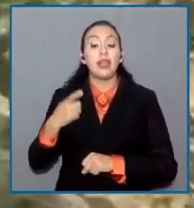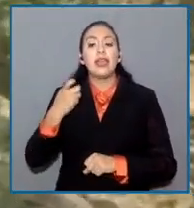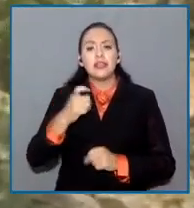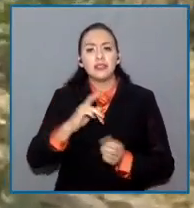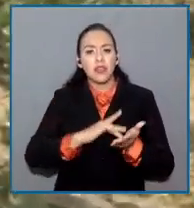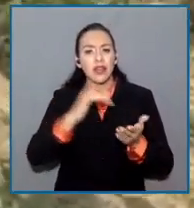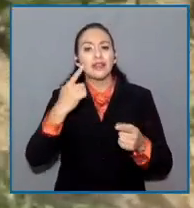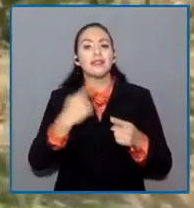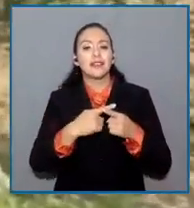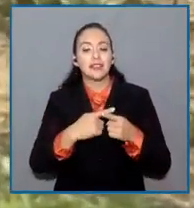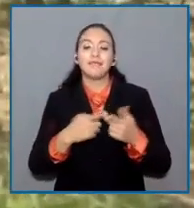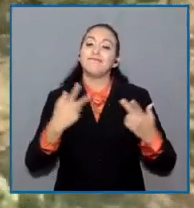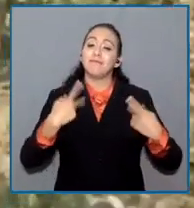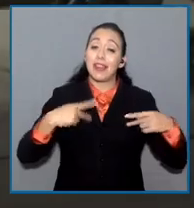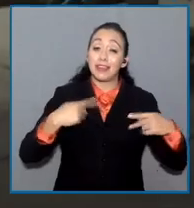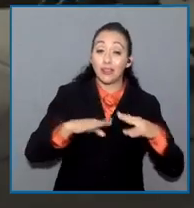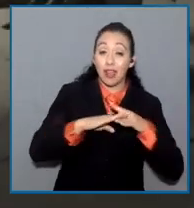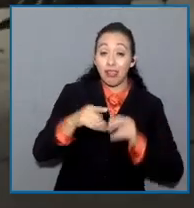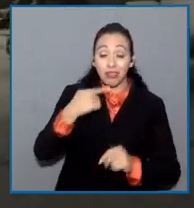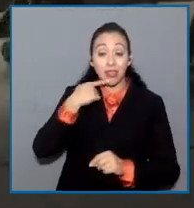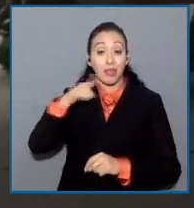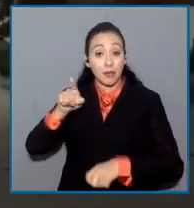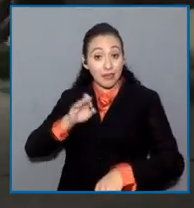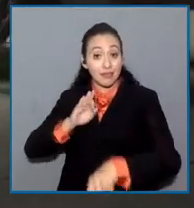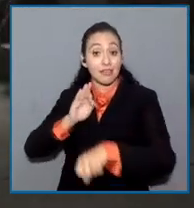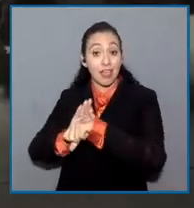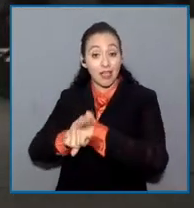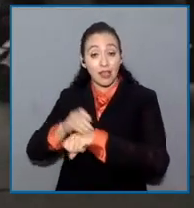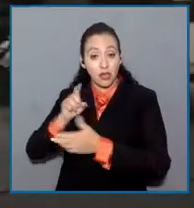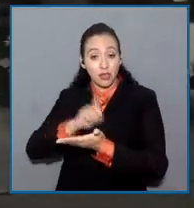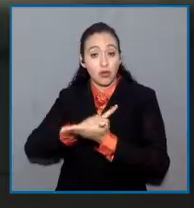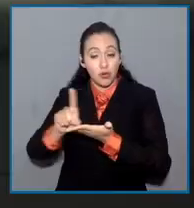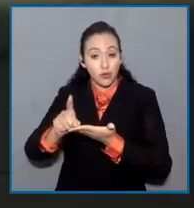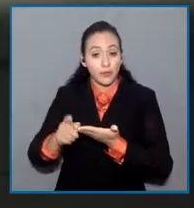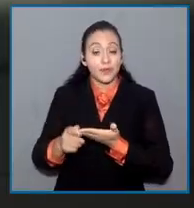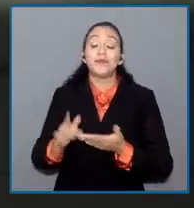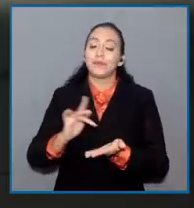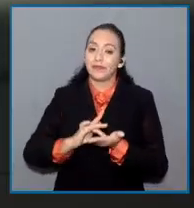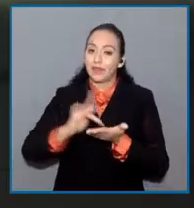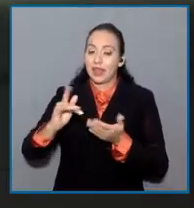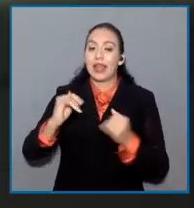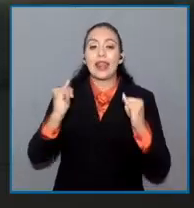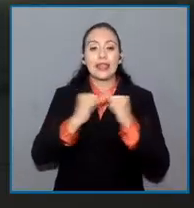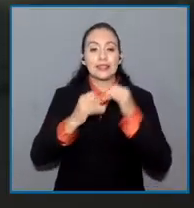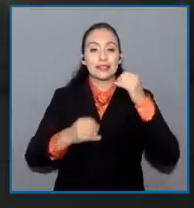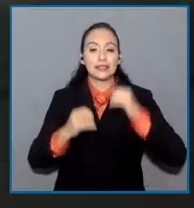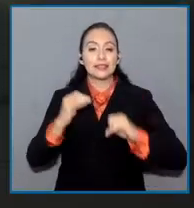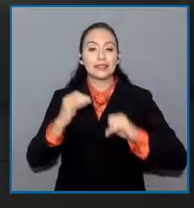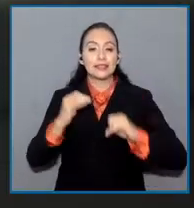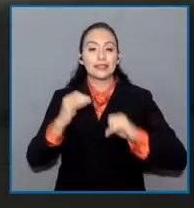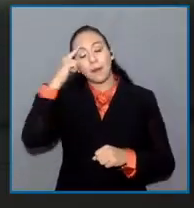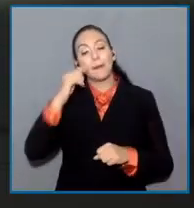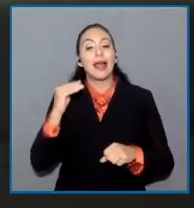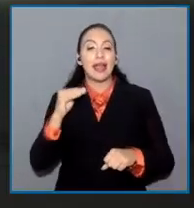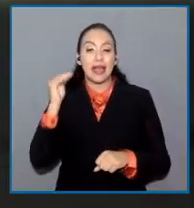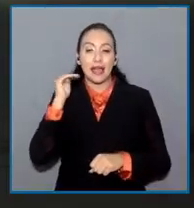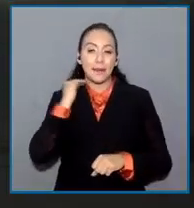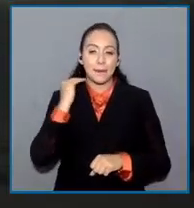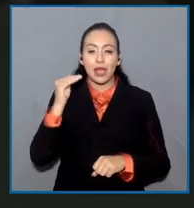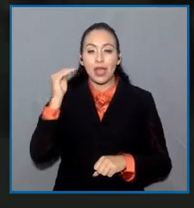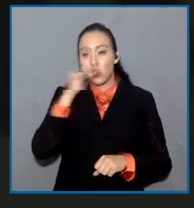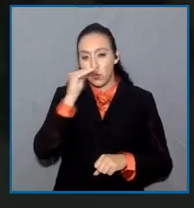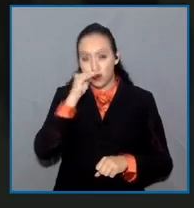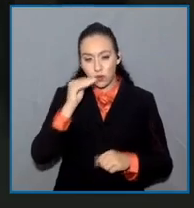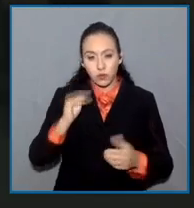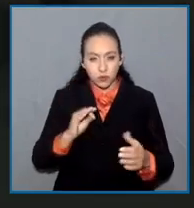De acuerdo con la titular de la Unidad de Asesoría Jurídica del Instituto Federal de Defensoría Pública, la reforma a la ley de amparo que impide